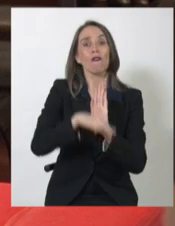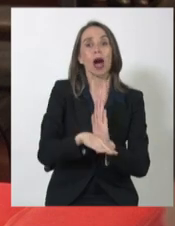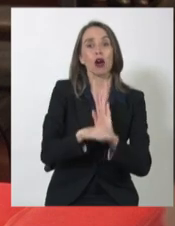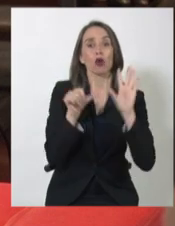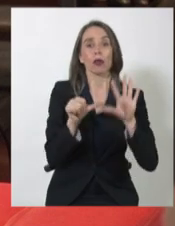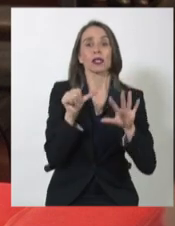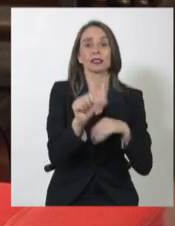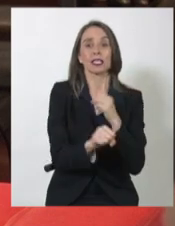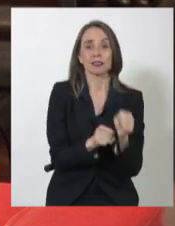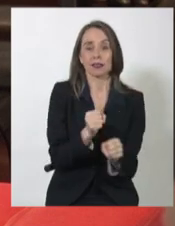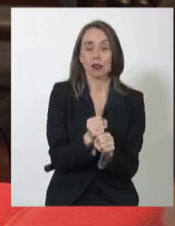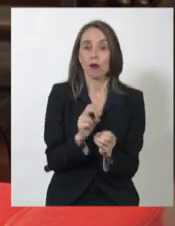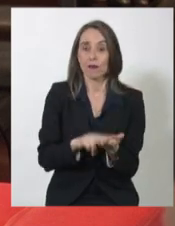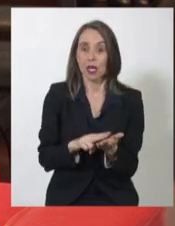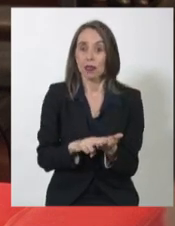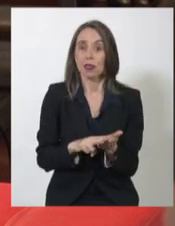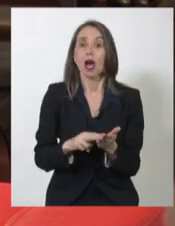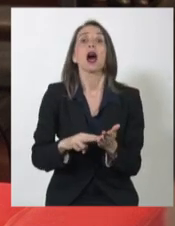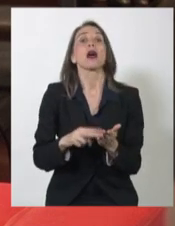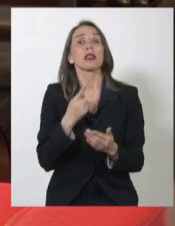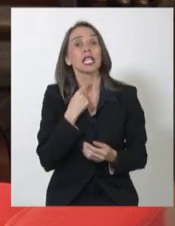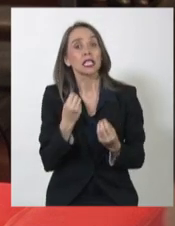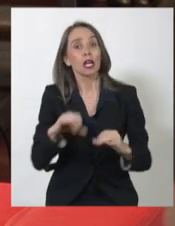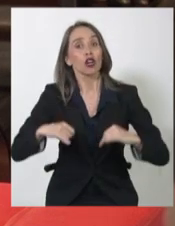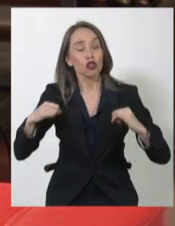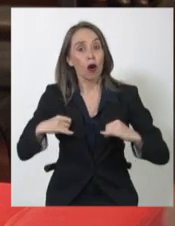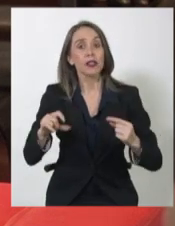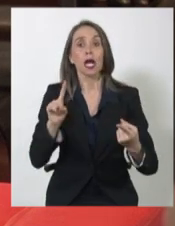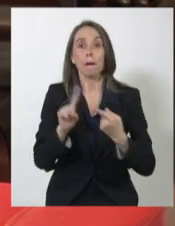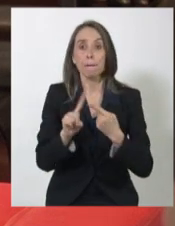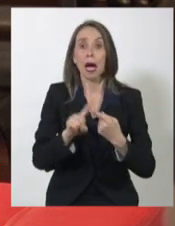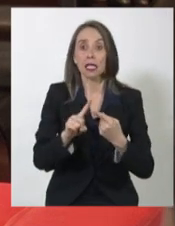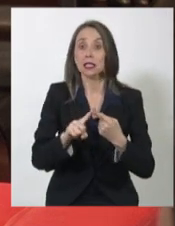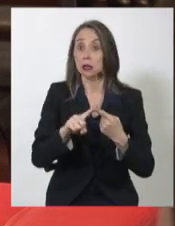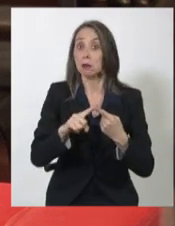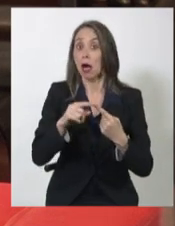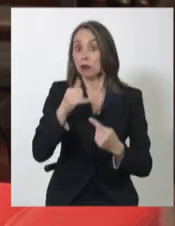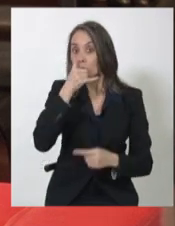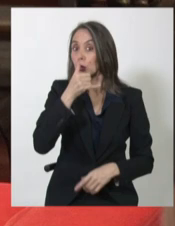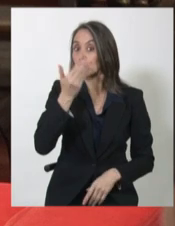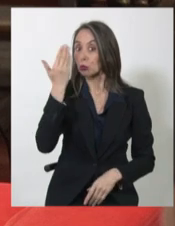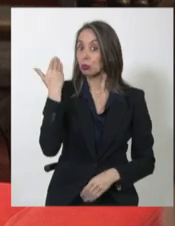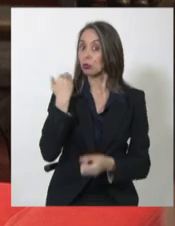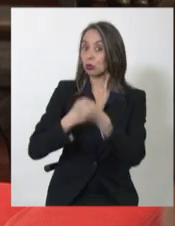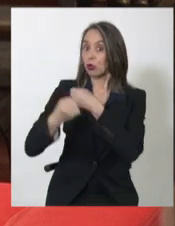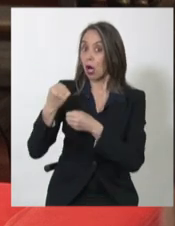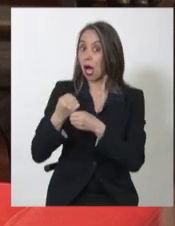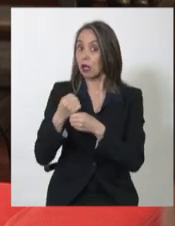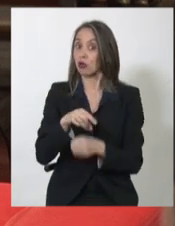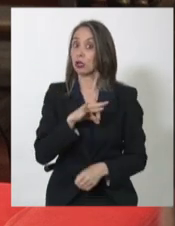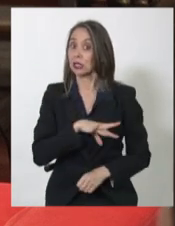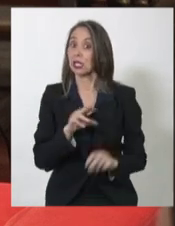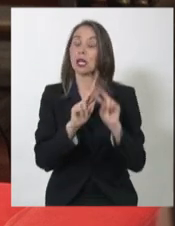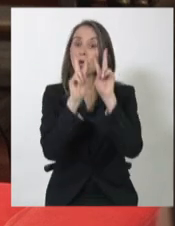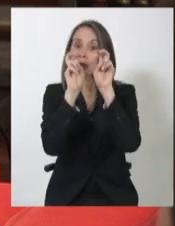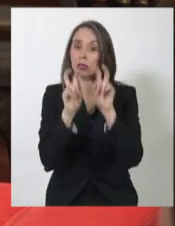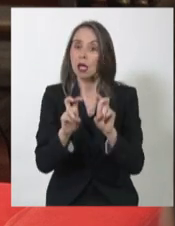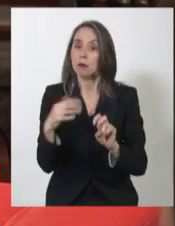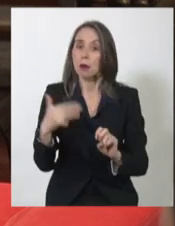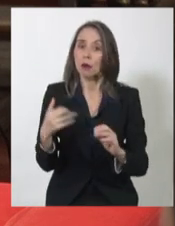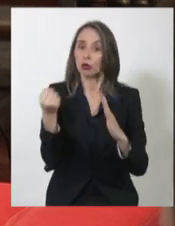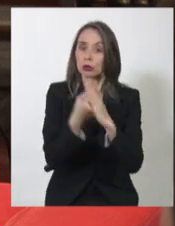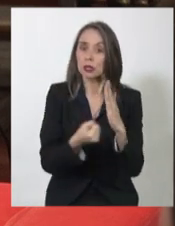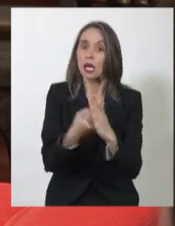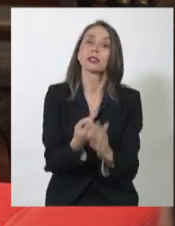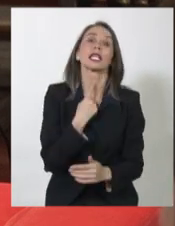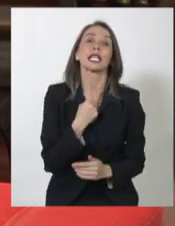creo que es interesante porque la verdad es que los jóvenes han tenido una presencia desde hace años ya en nuestro país en materias que son fundamentales y que les